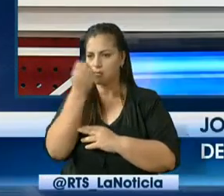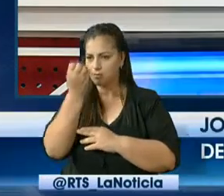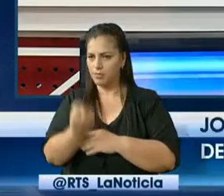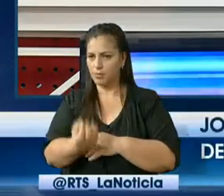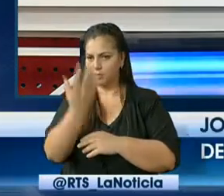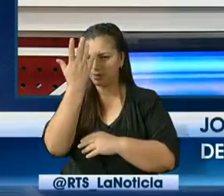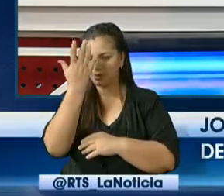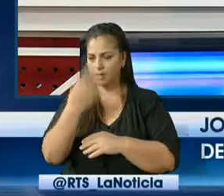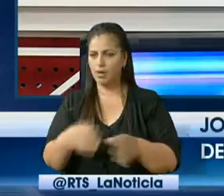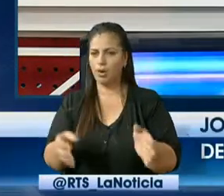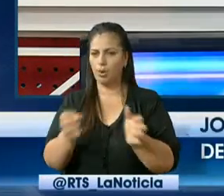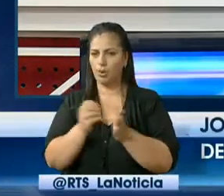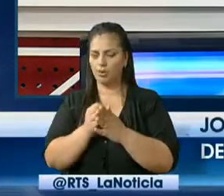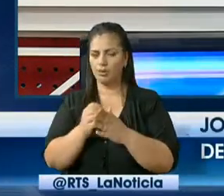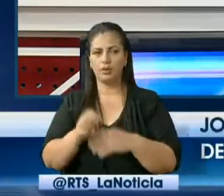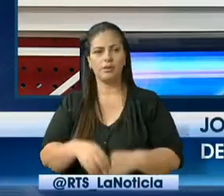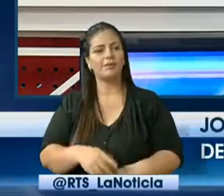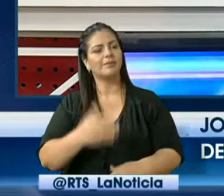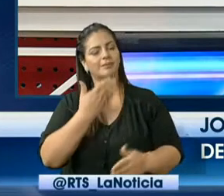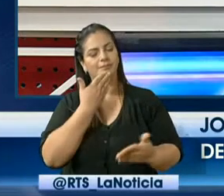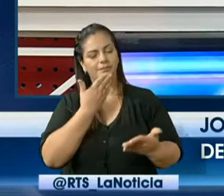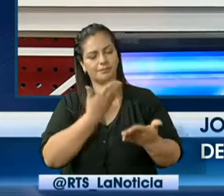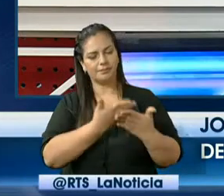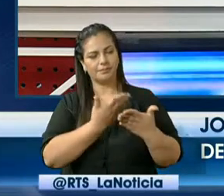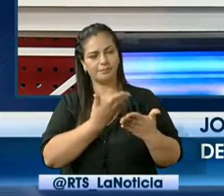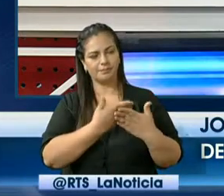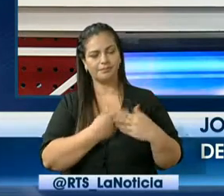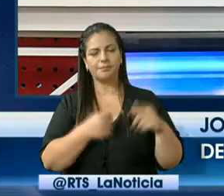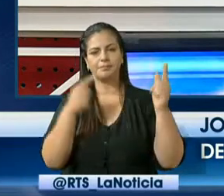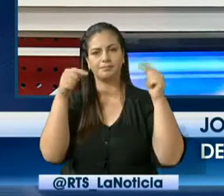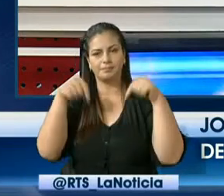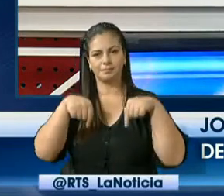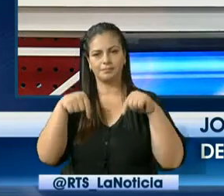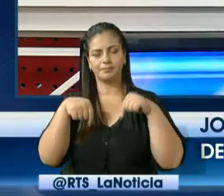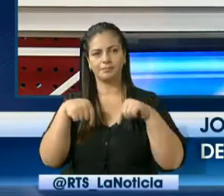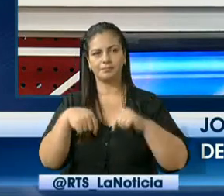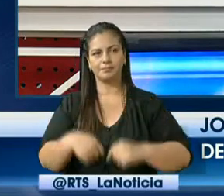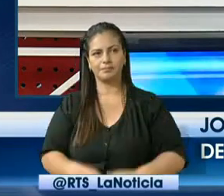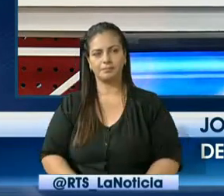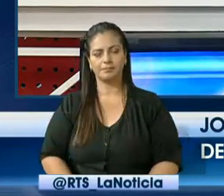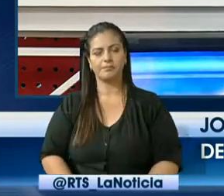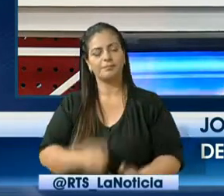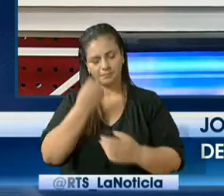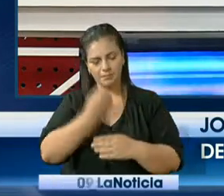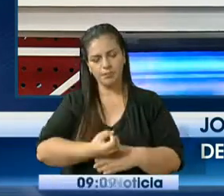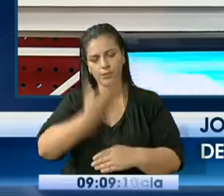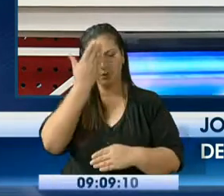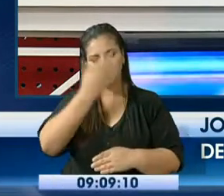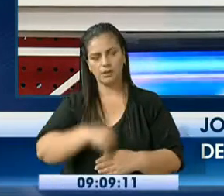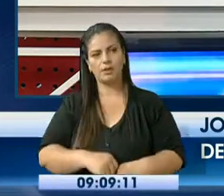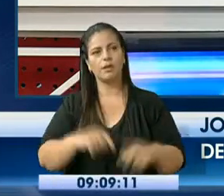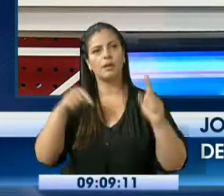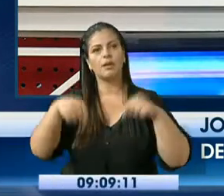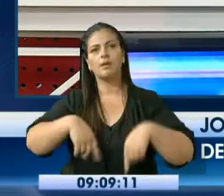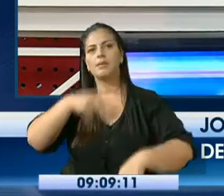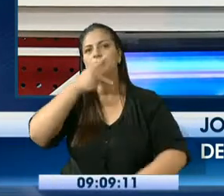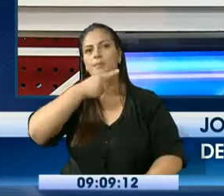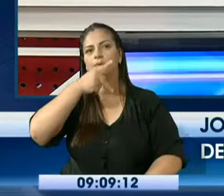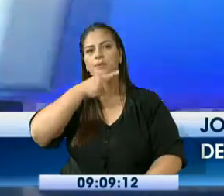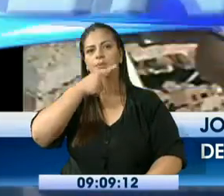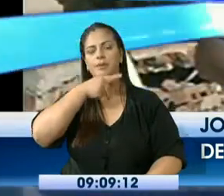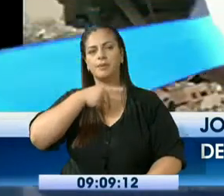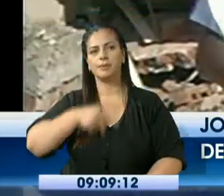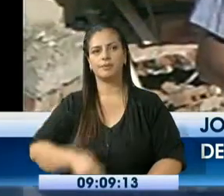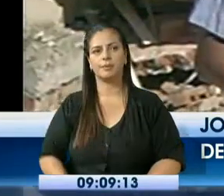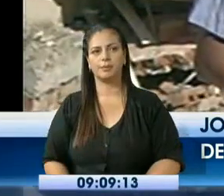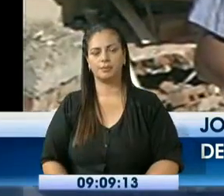nuevamente. Gracias, compañeros en estudios. Sí, sí, muy buenos días, muy buenos días. Nosotros nos encontramos acá desde Puerto